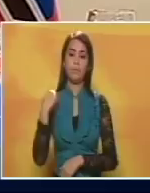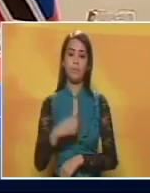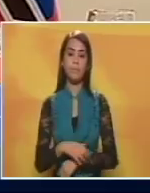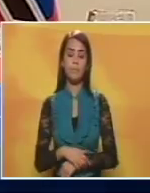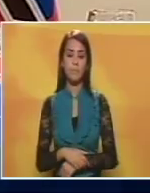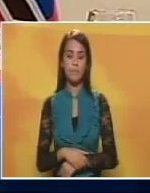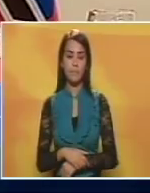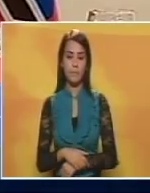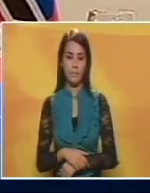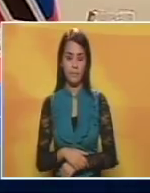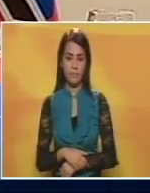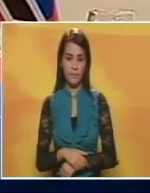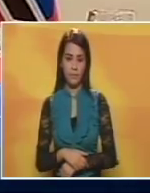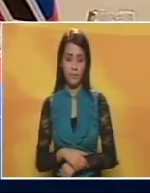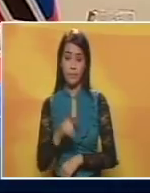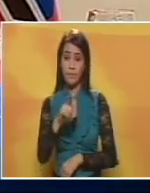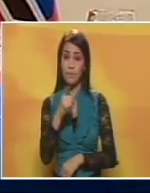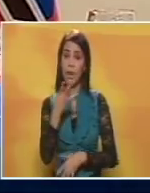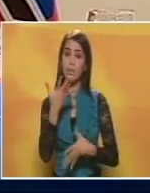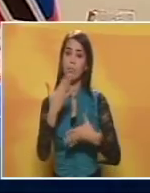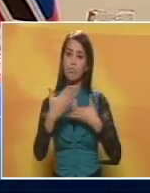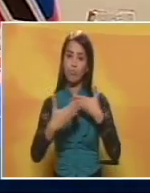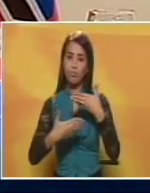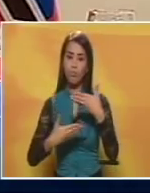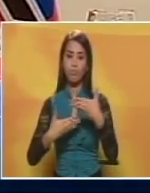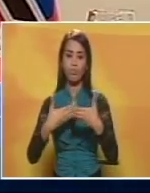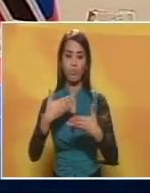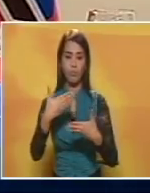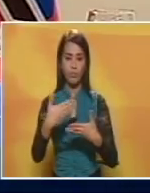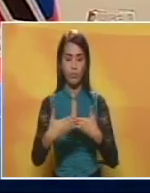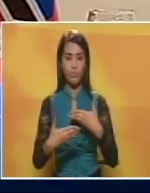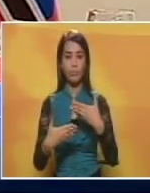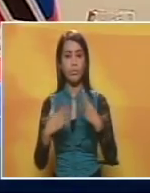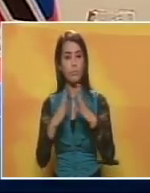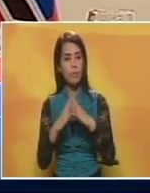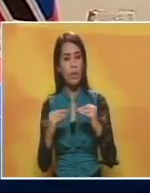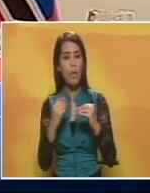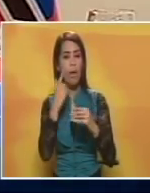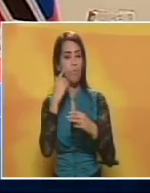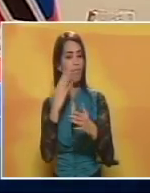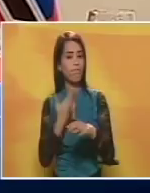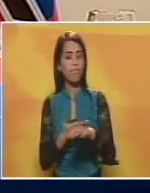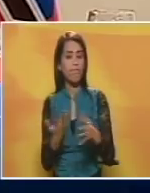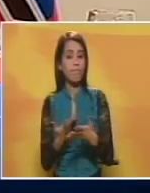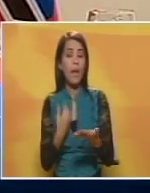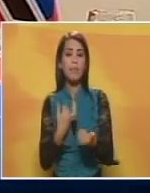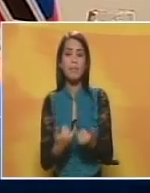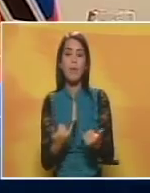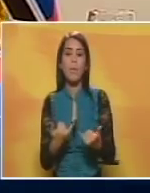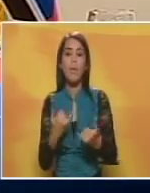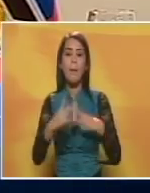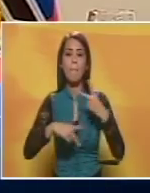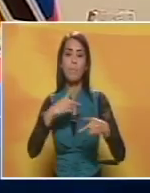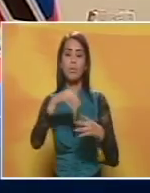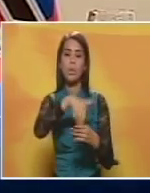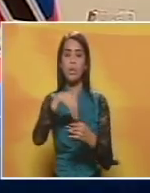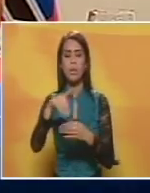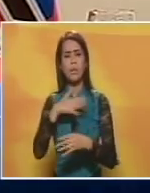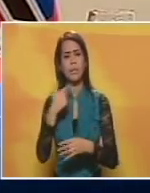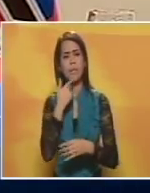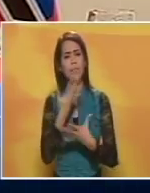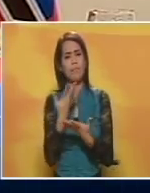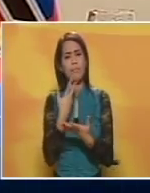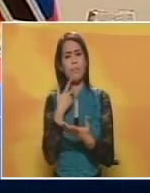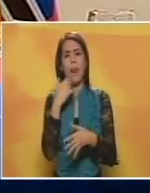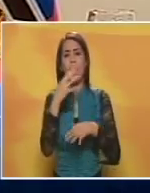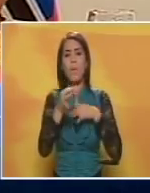Esto es el desenvolvimiento de lo que es hasta el momento el proceso electoral, que hemos querido darle un